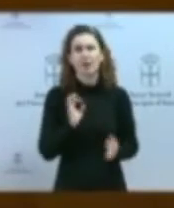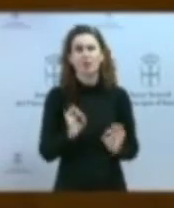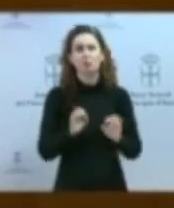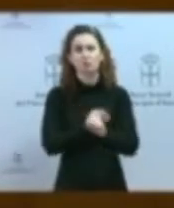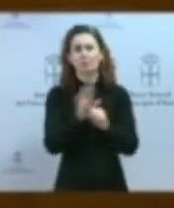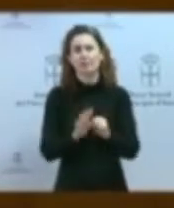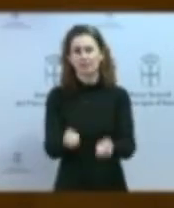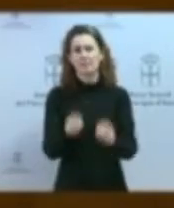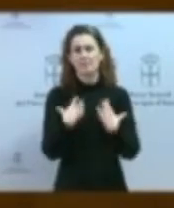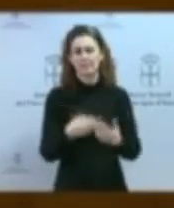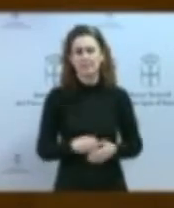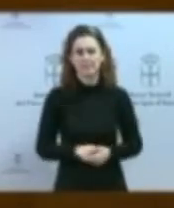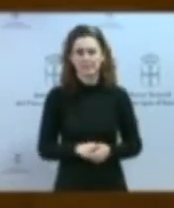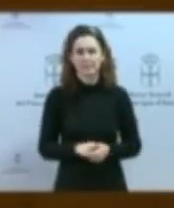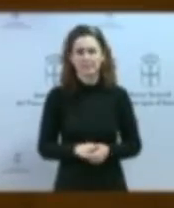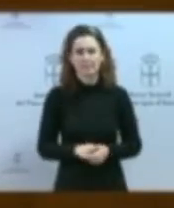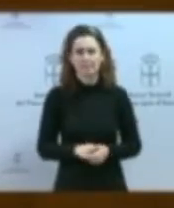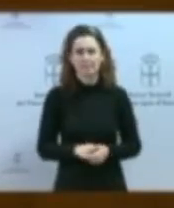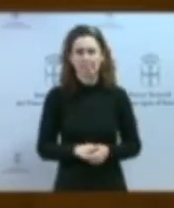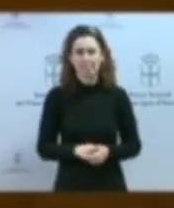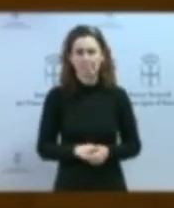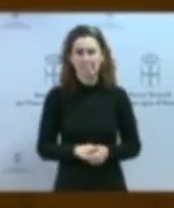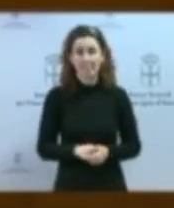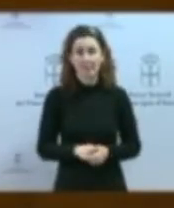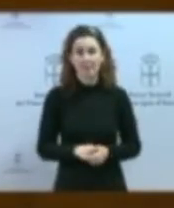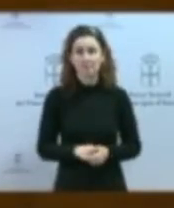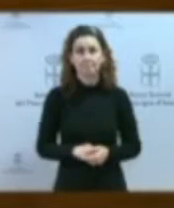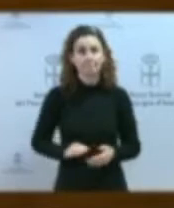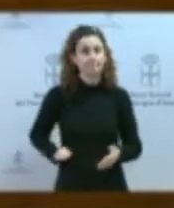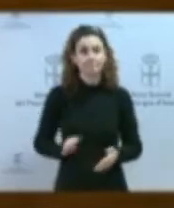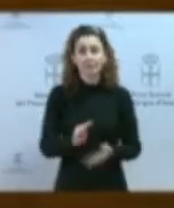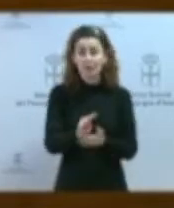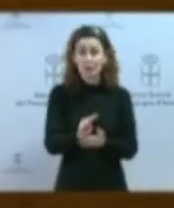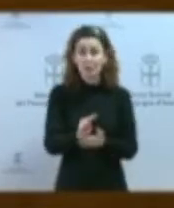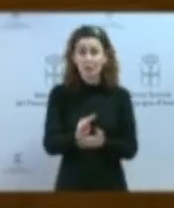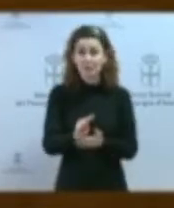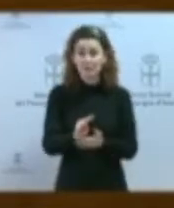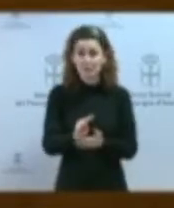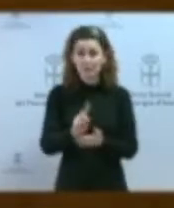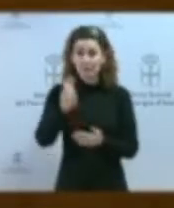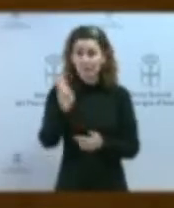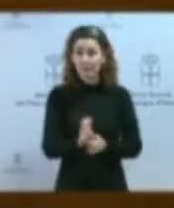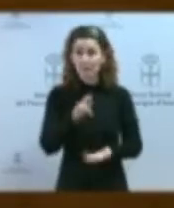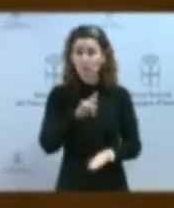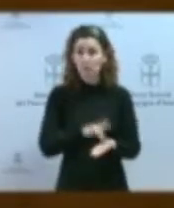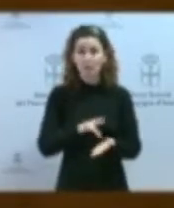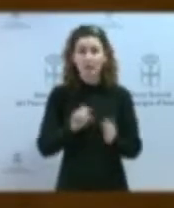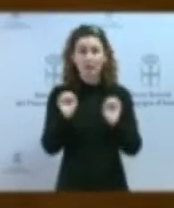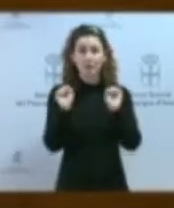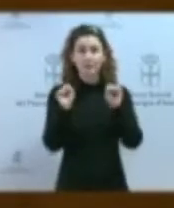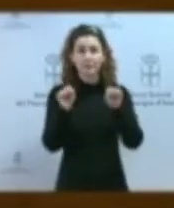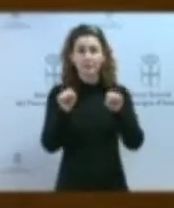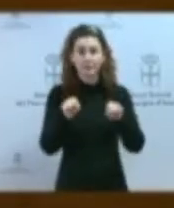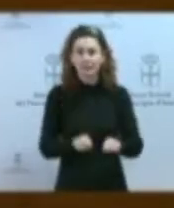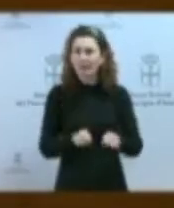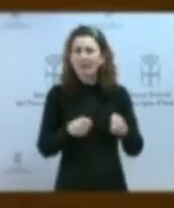No puede ser que las ayudas lleguen cuando es demasiado tarde. O sea, las ayudas tienen que llegar en el momento. Creemos que el día 30